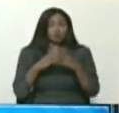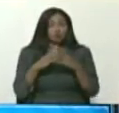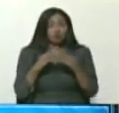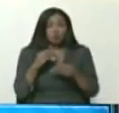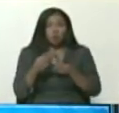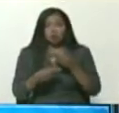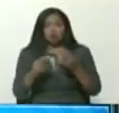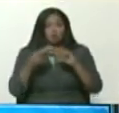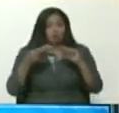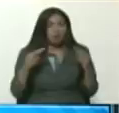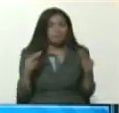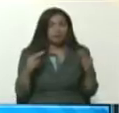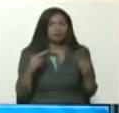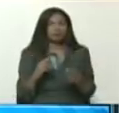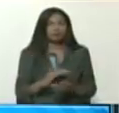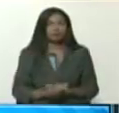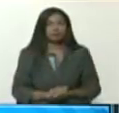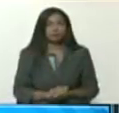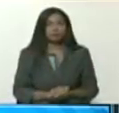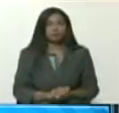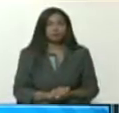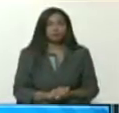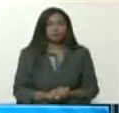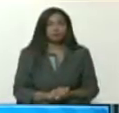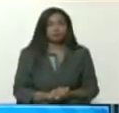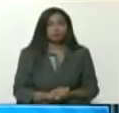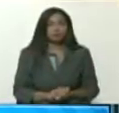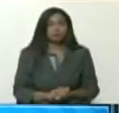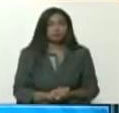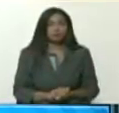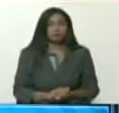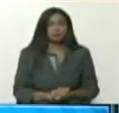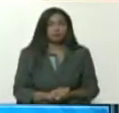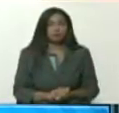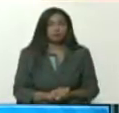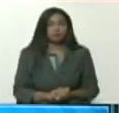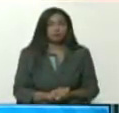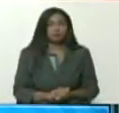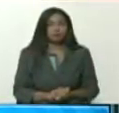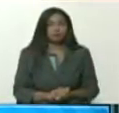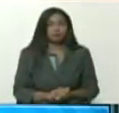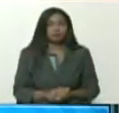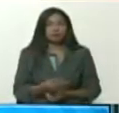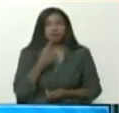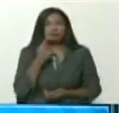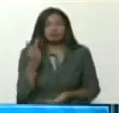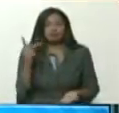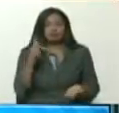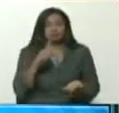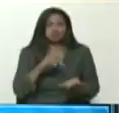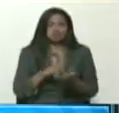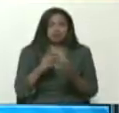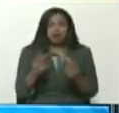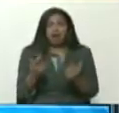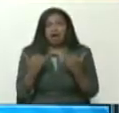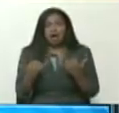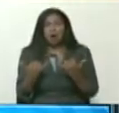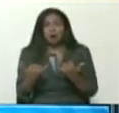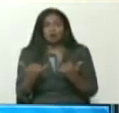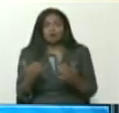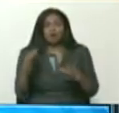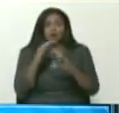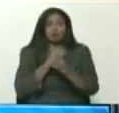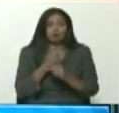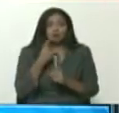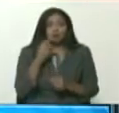la paz. Por la paz. Me dice que acabamos de llegar ahorita, anoche cuando estaba